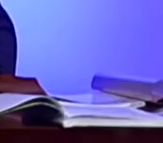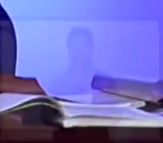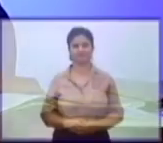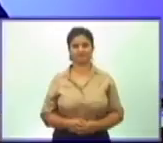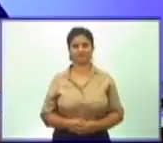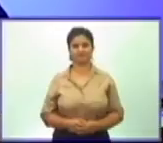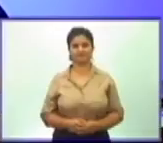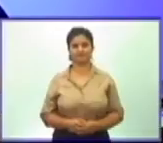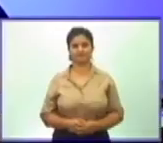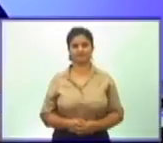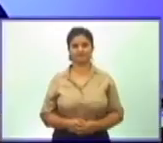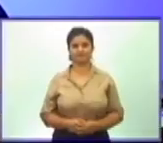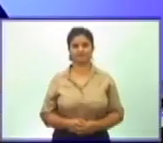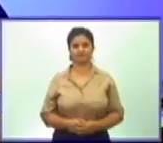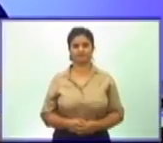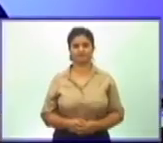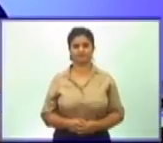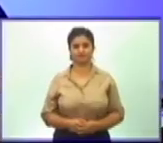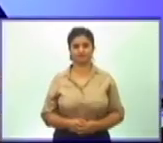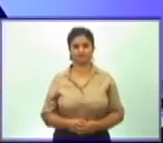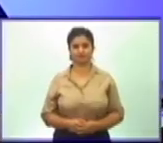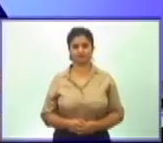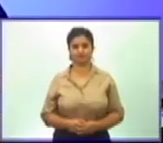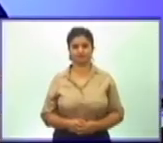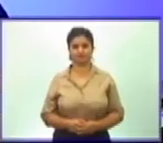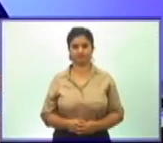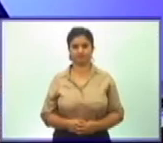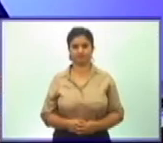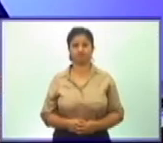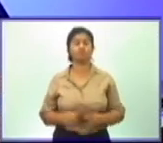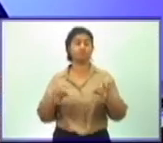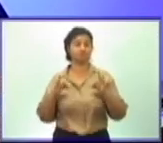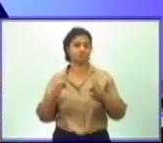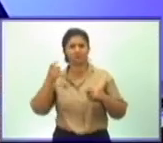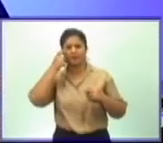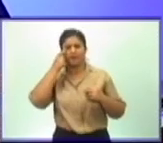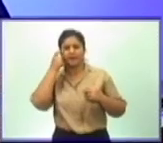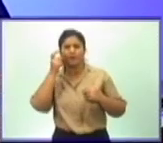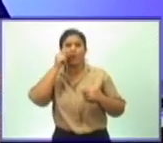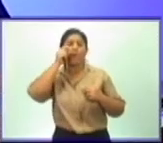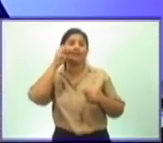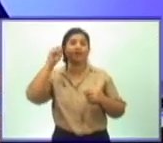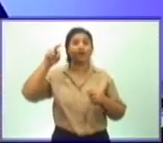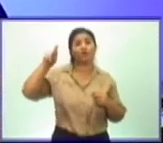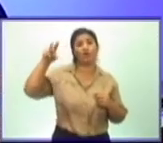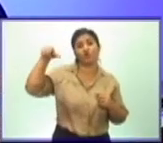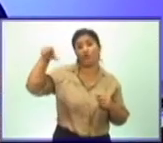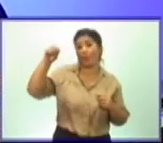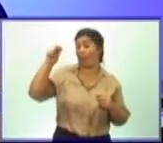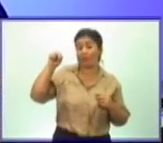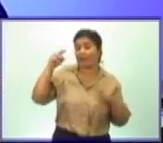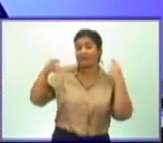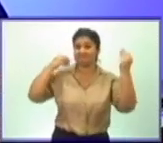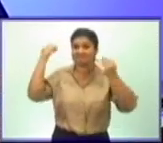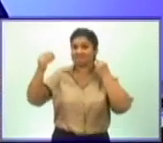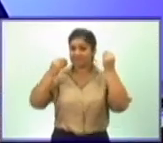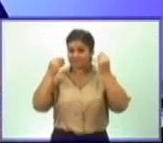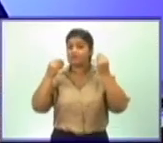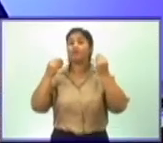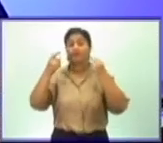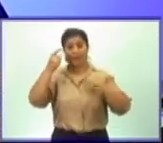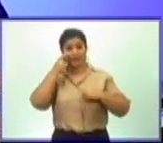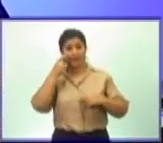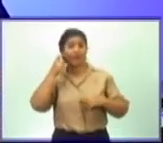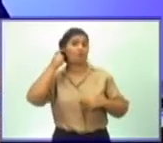Bueno, veamos entonces cuál es el planteamiento de Ocón. Fíjense que Damis ya tiene cierta sospecha sobre algo que va a